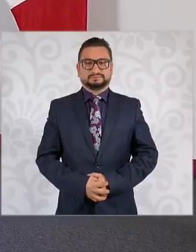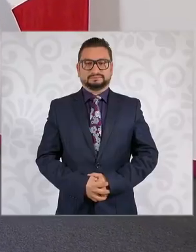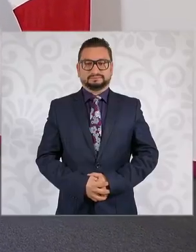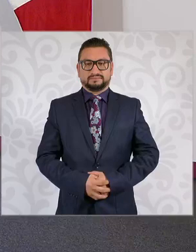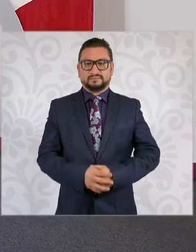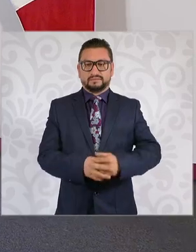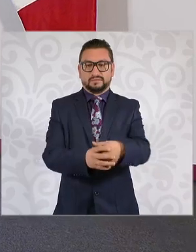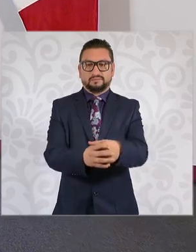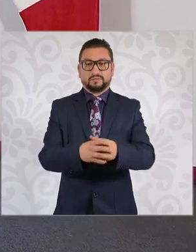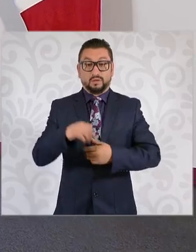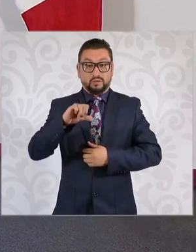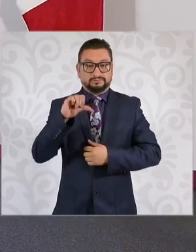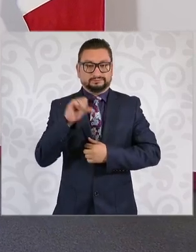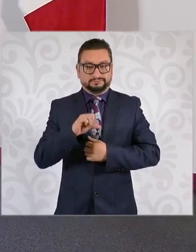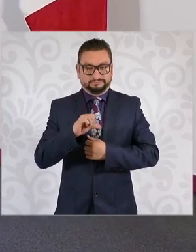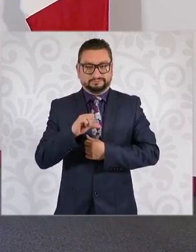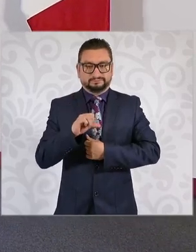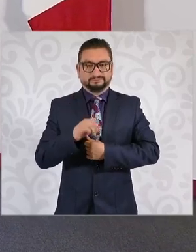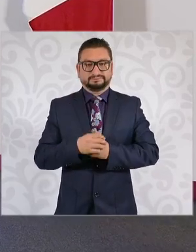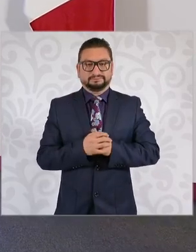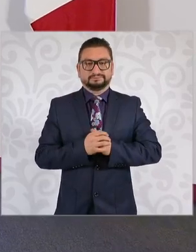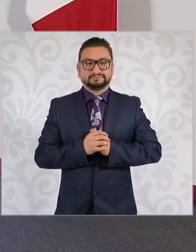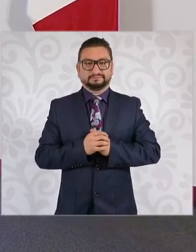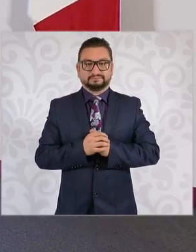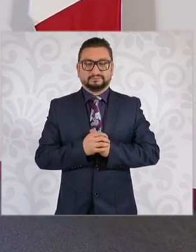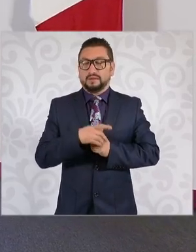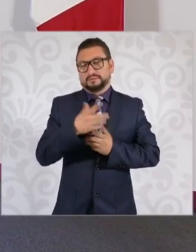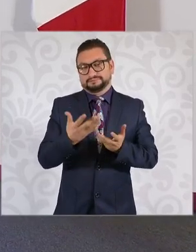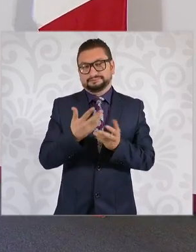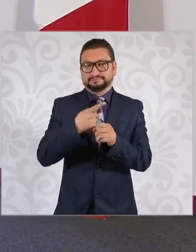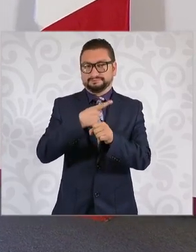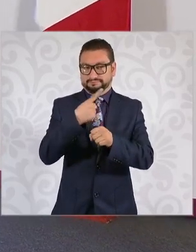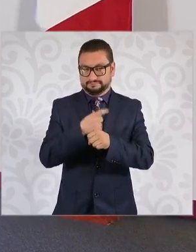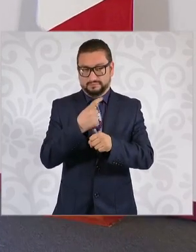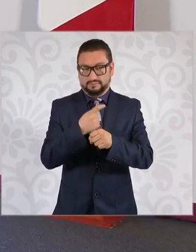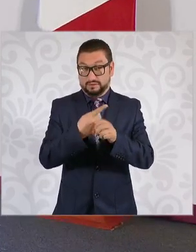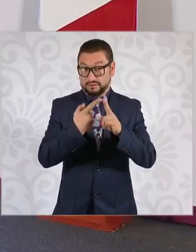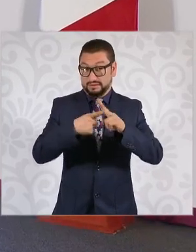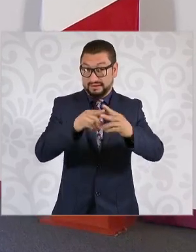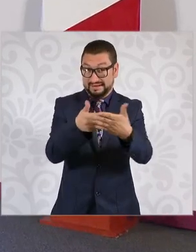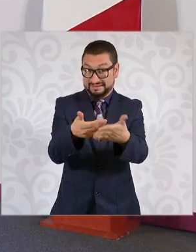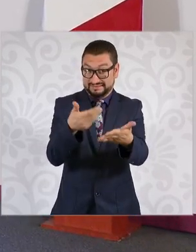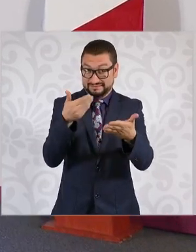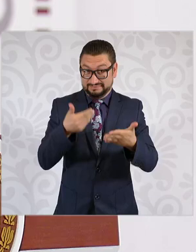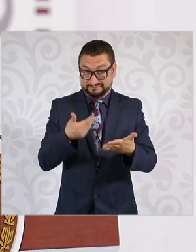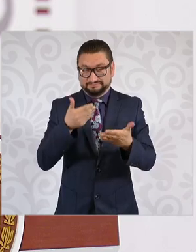El día de hoy, bueno, primero antes de iniciar,